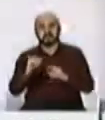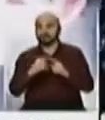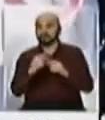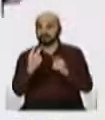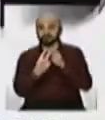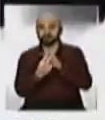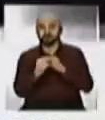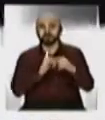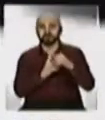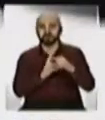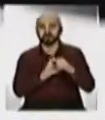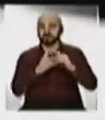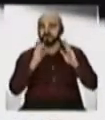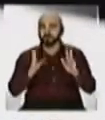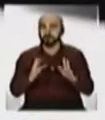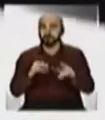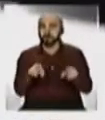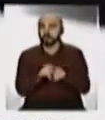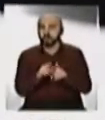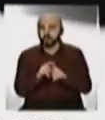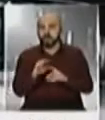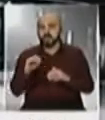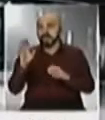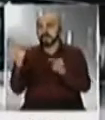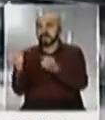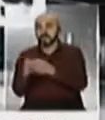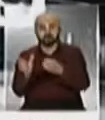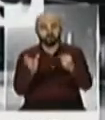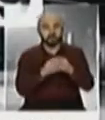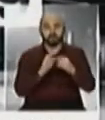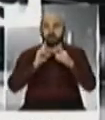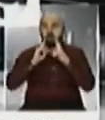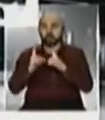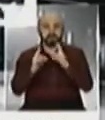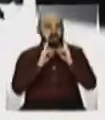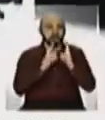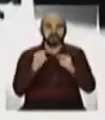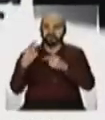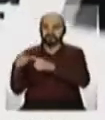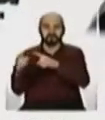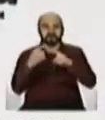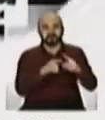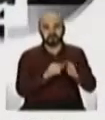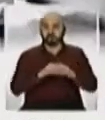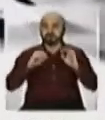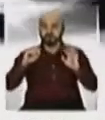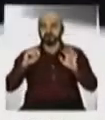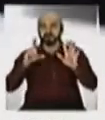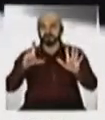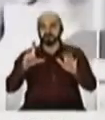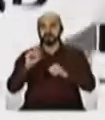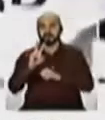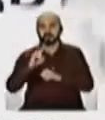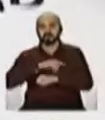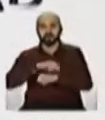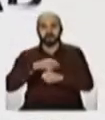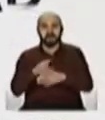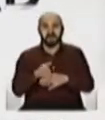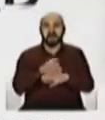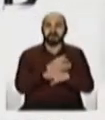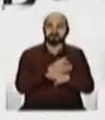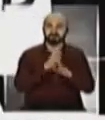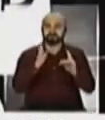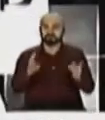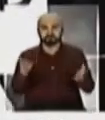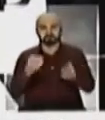los reglamentos sanitarios quedan alerta. Cada equipo tendrá un hotel de concentración diferente. 72 horas antes de jugar y embarcarse a la